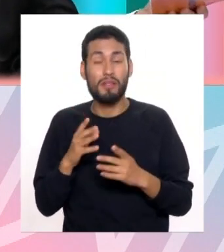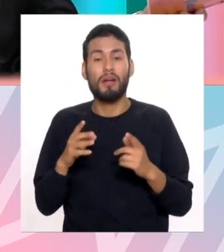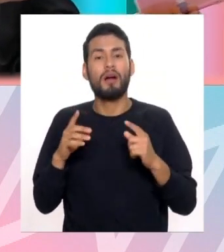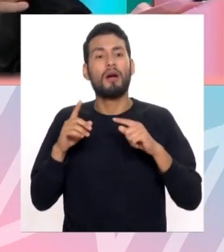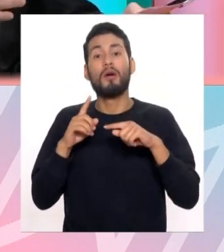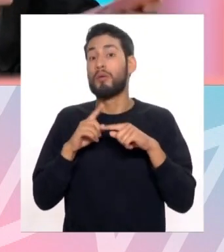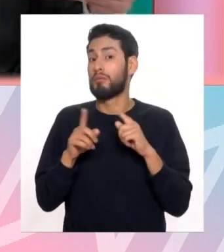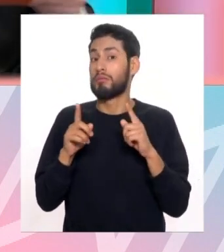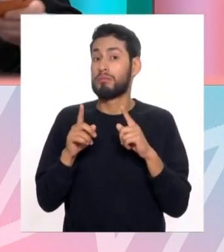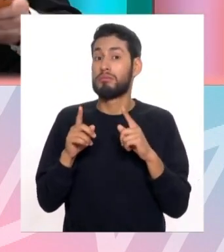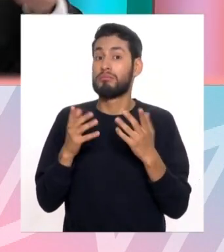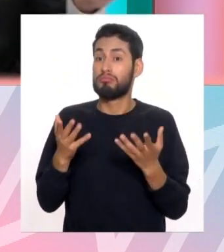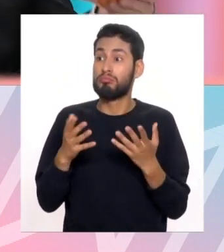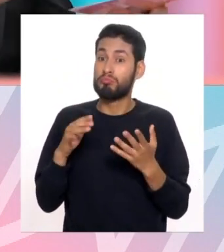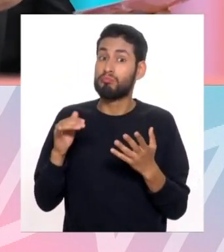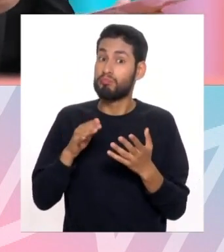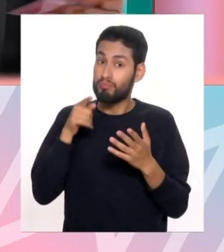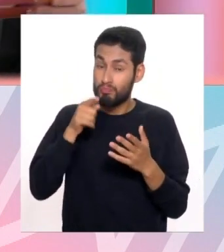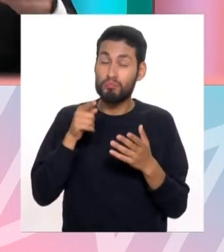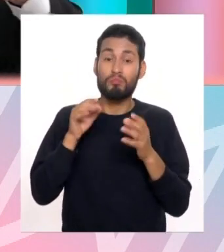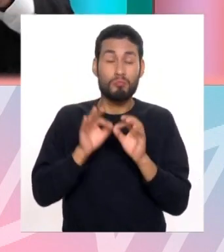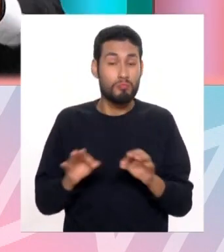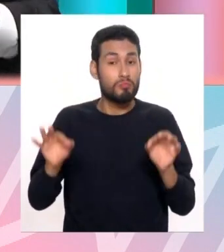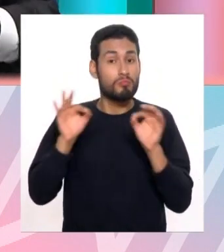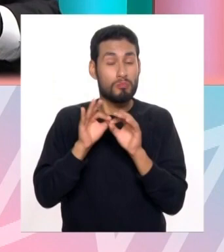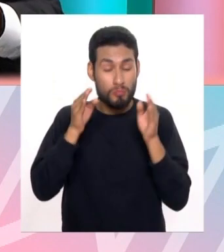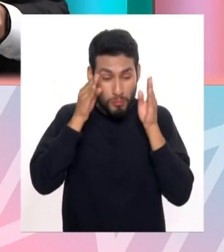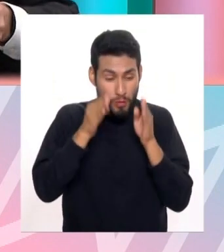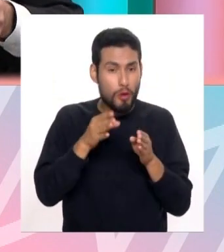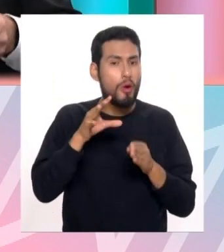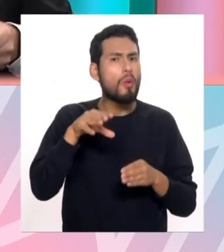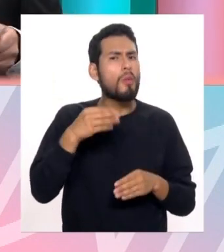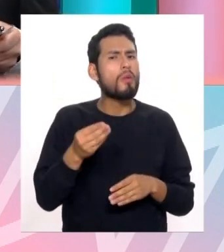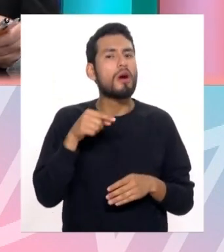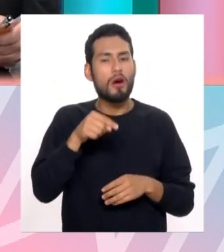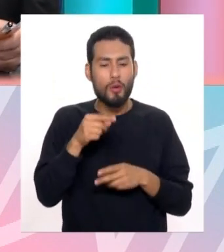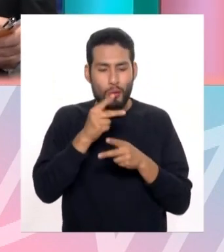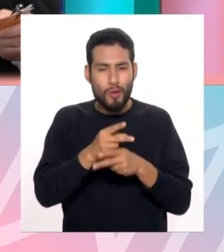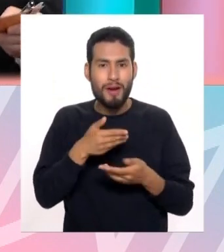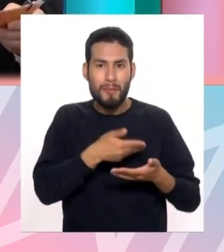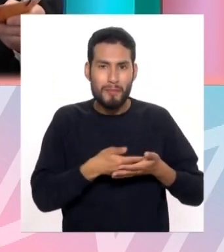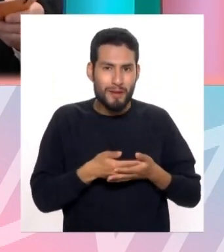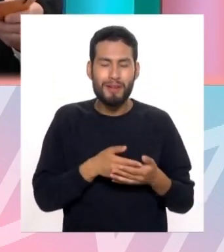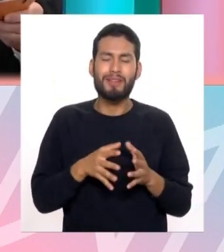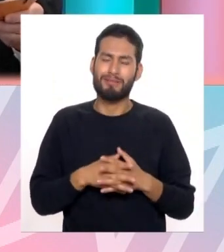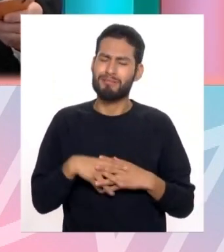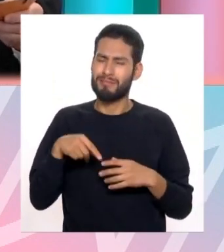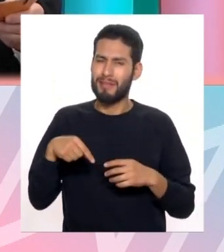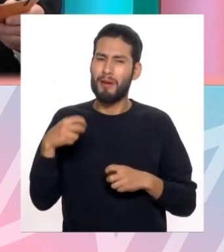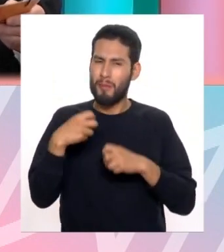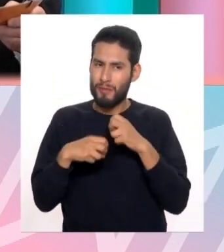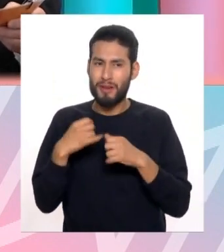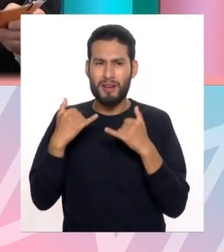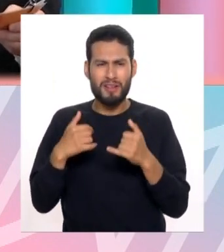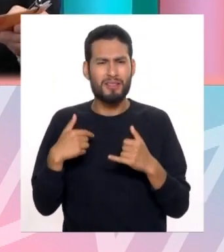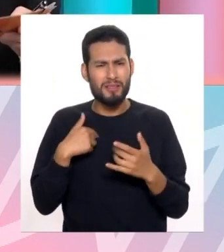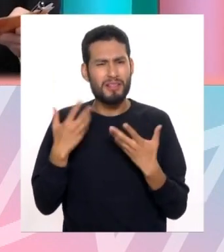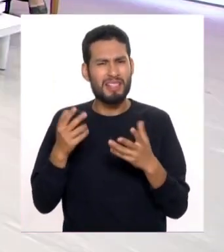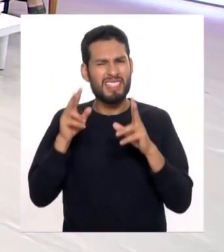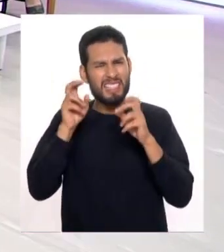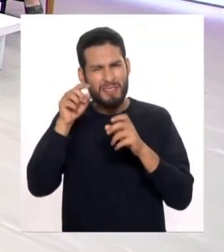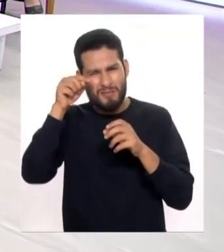que el riesgo vale la pena porque vamos a resolver problemas. Y ahí es donde yo quería ya involucrarme en el